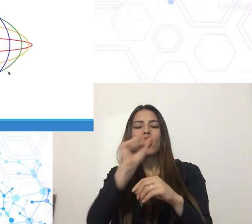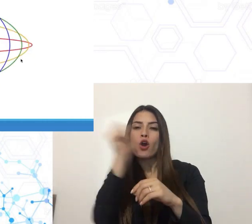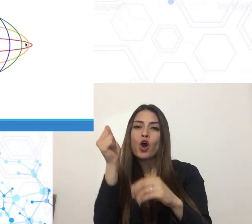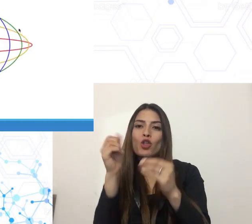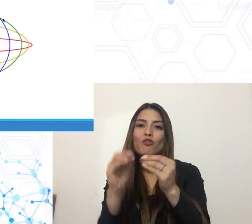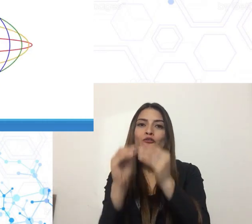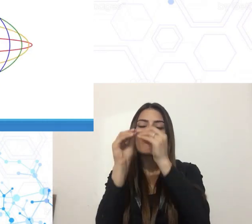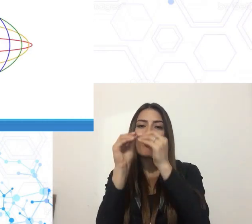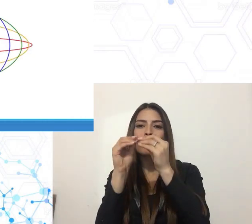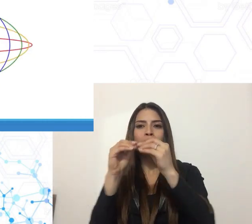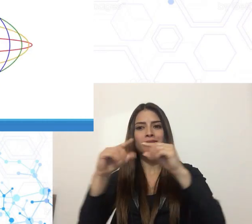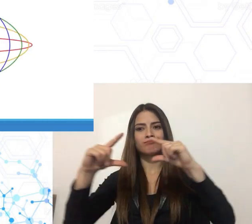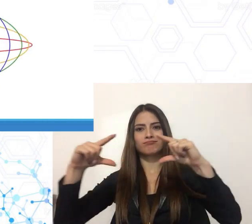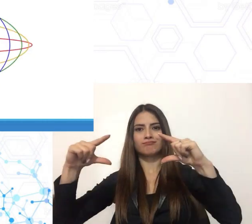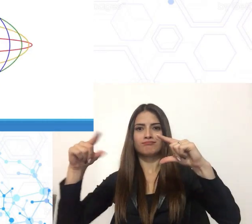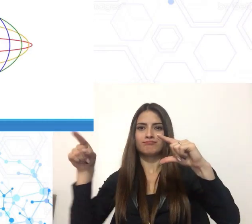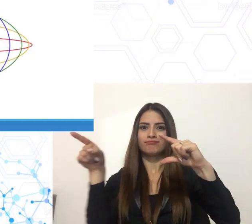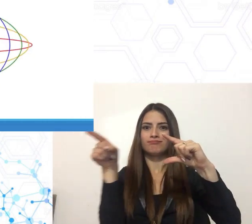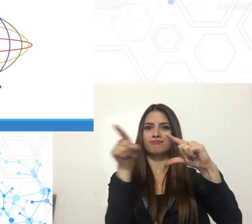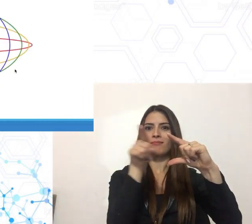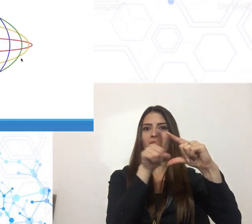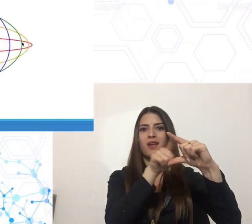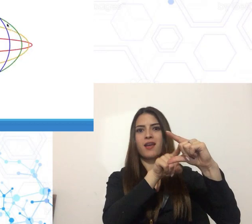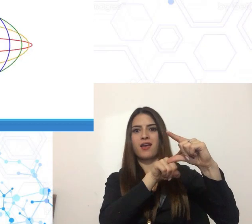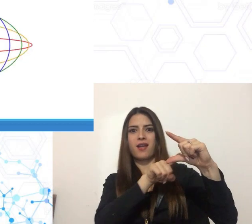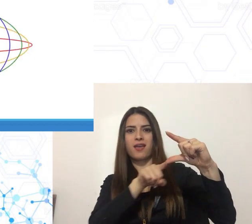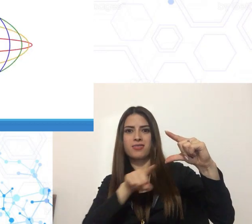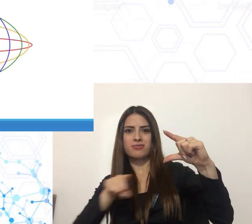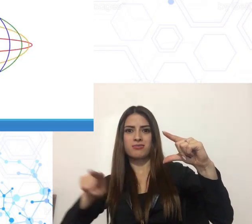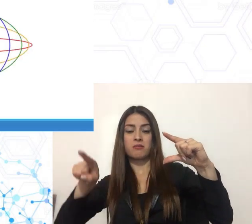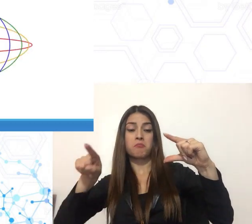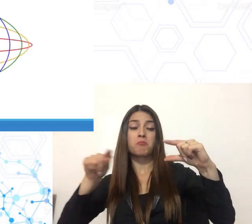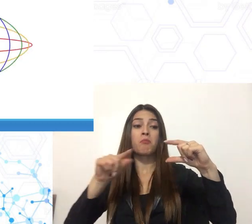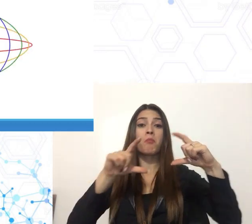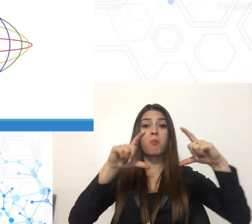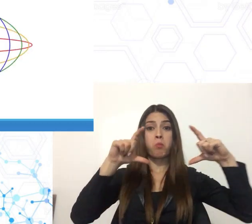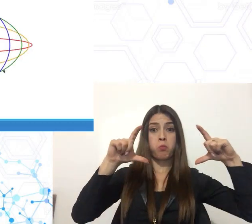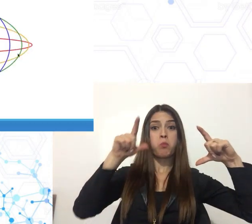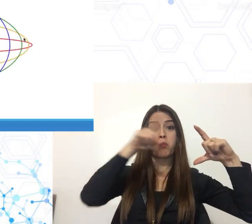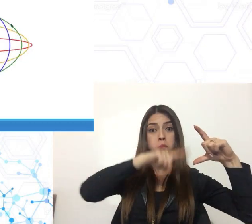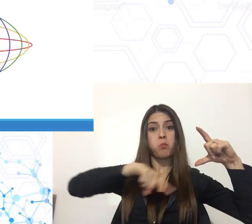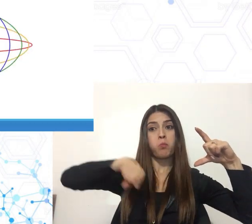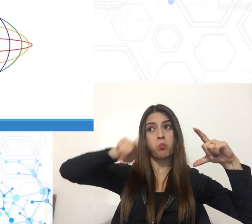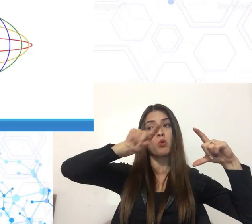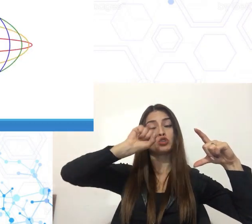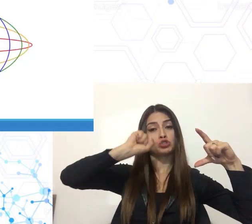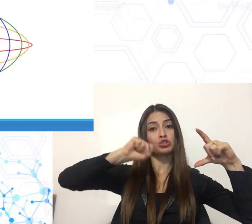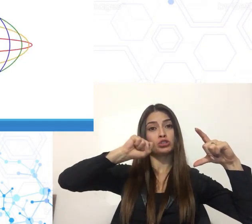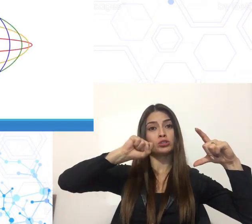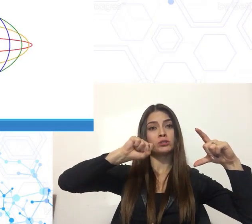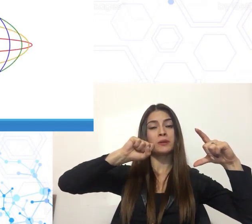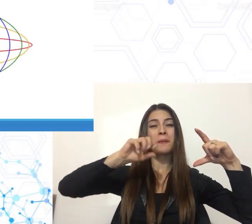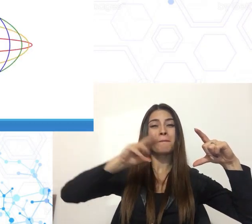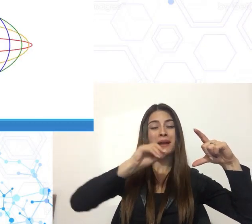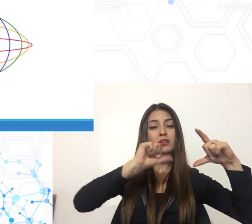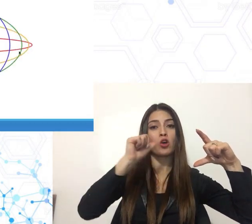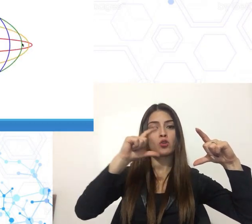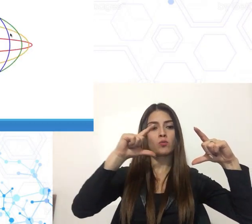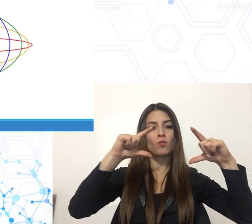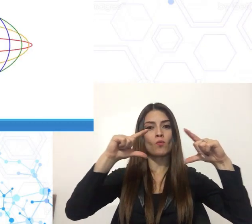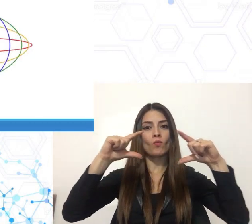decir, un espacio mucho más prolongado que el que fue descrito por Bohr, en orbitales